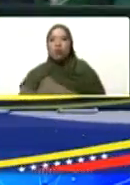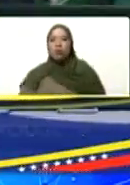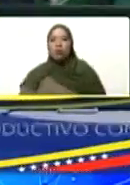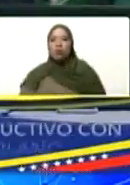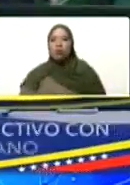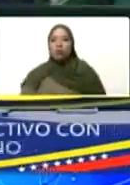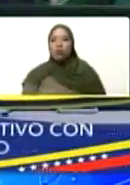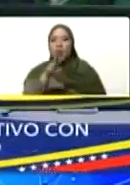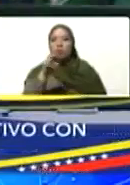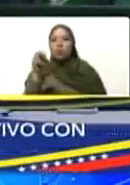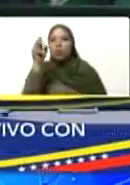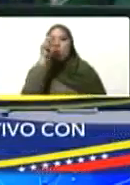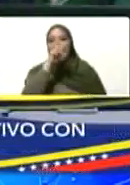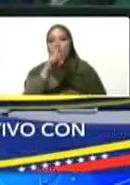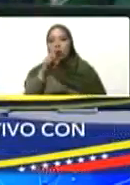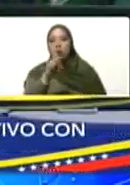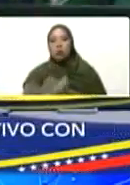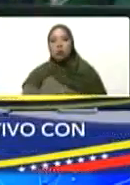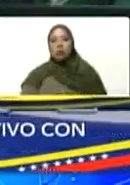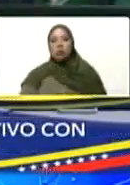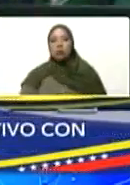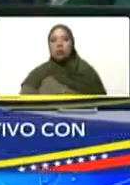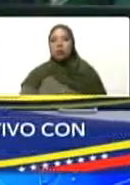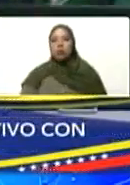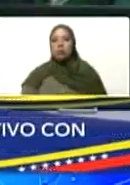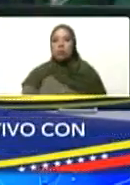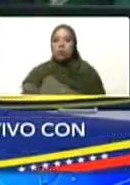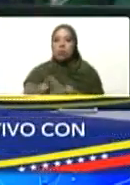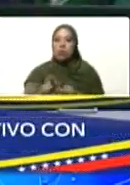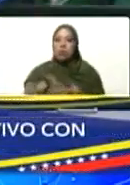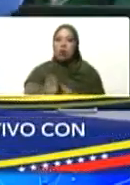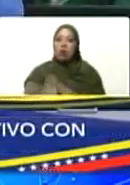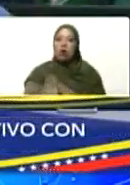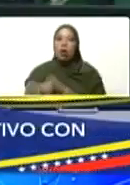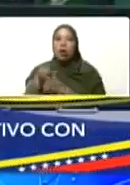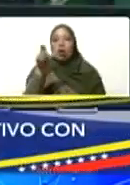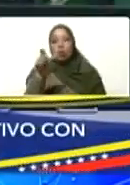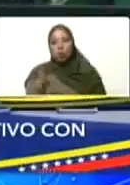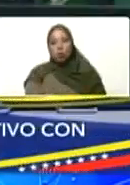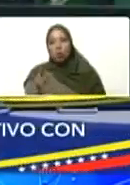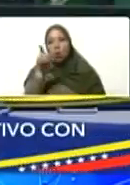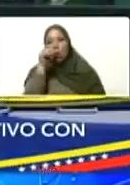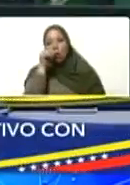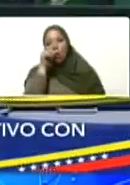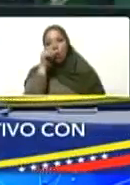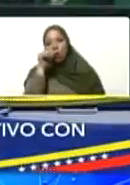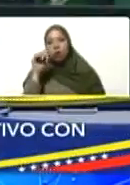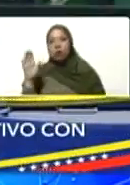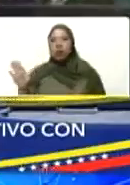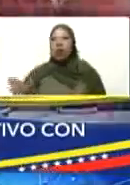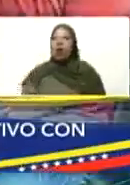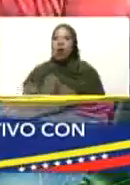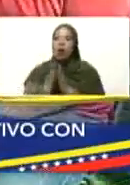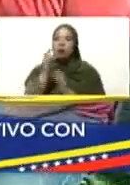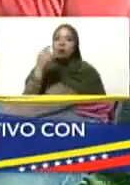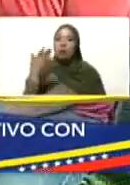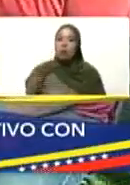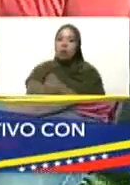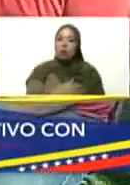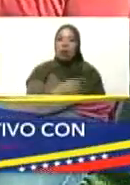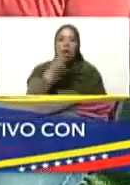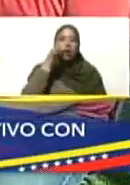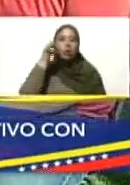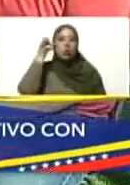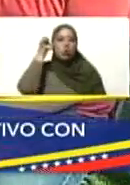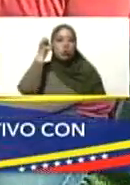hace 200 años. Francisco Morazán, José de San Martín, Gervasio Artiga, Bernardo O'Higgins, Antonio José de